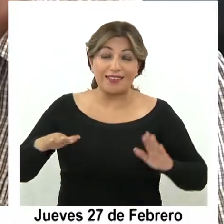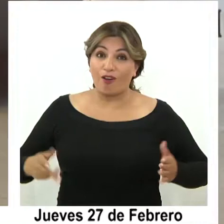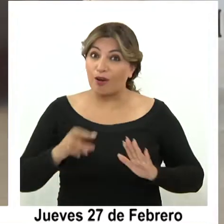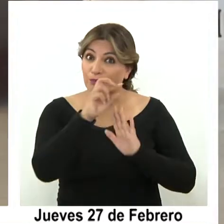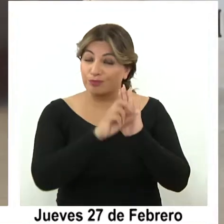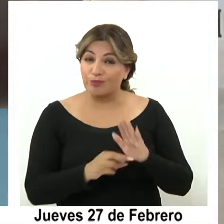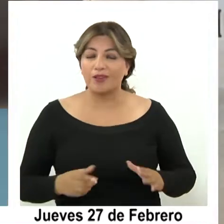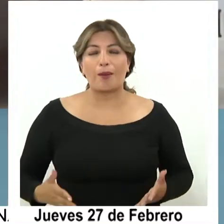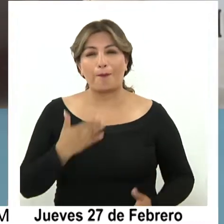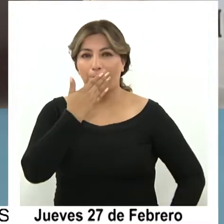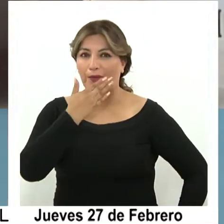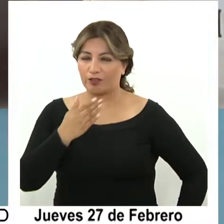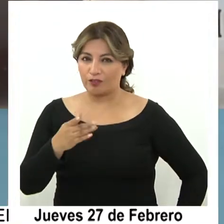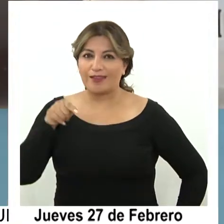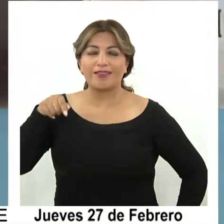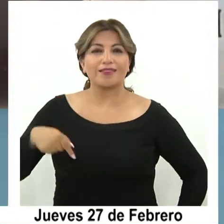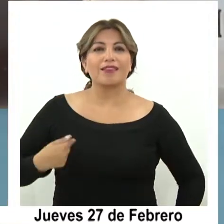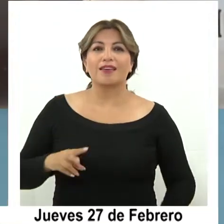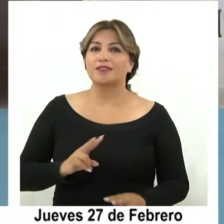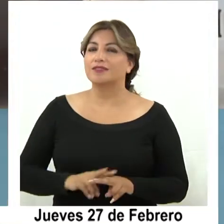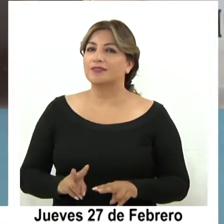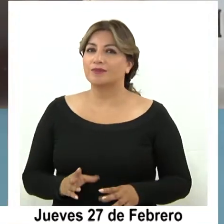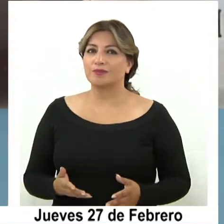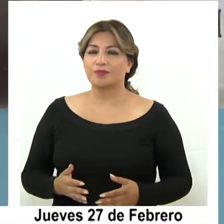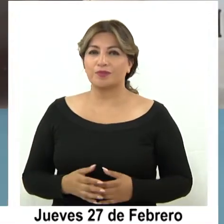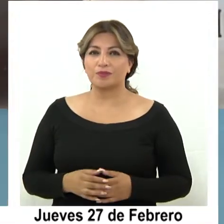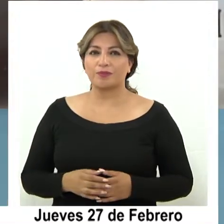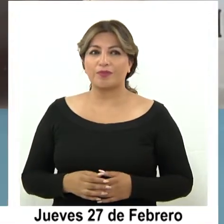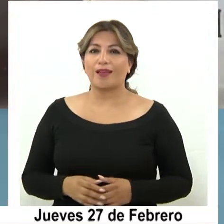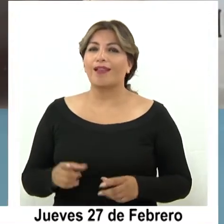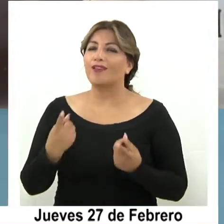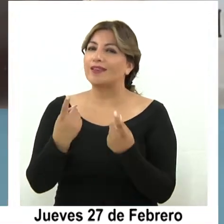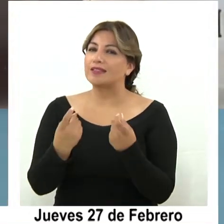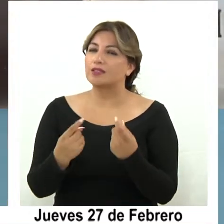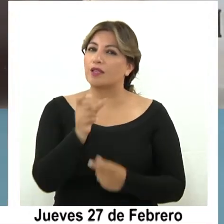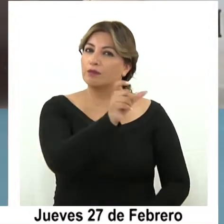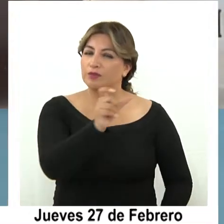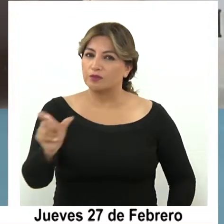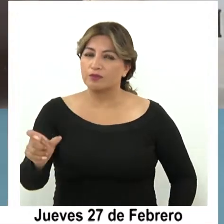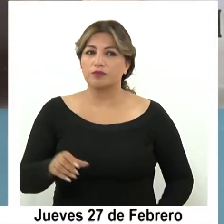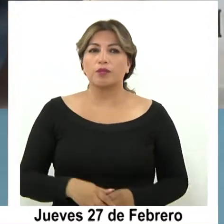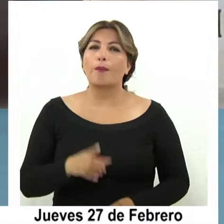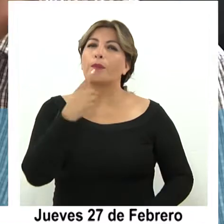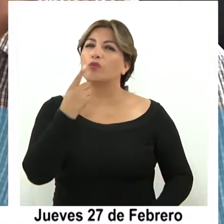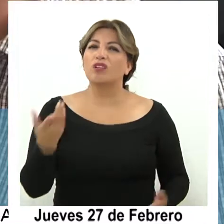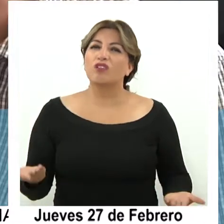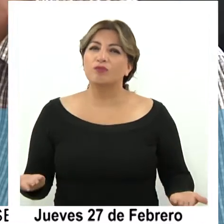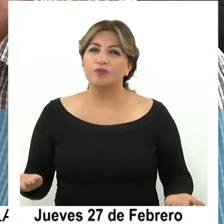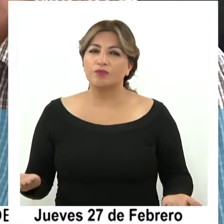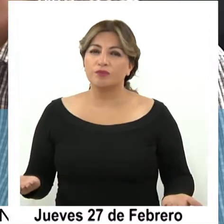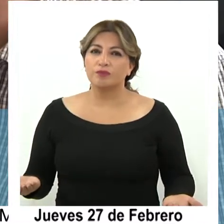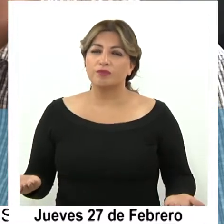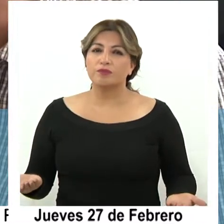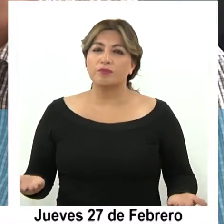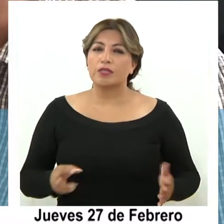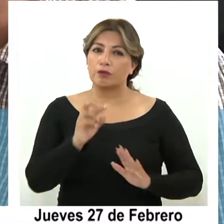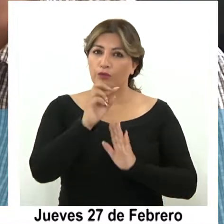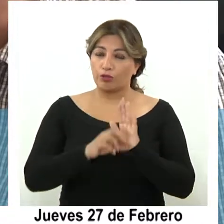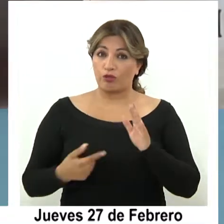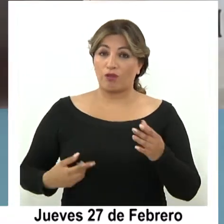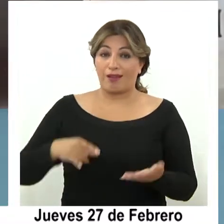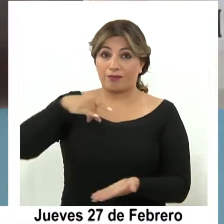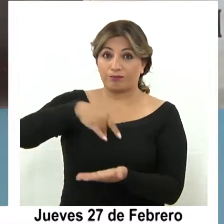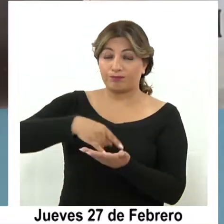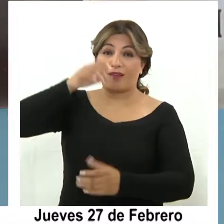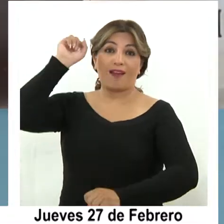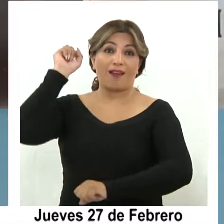mucho más potente y creemos que responde de mejor manera a las necesidades de las personas. ¿Y en este minuto en qué etapa está? Este proyecto